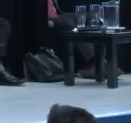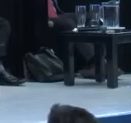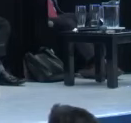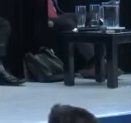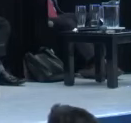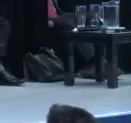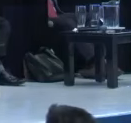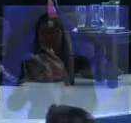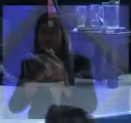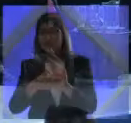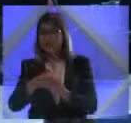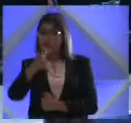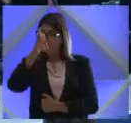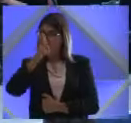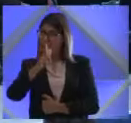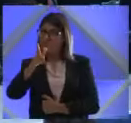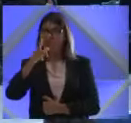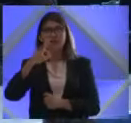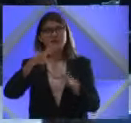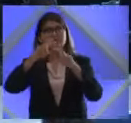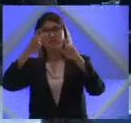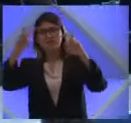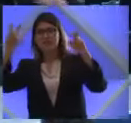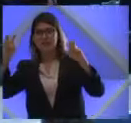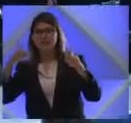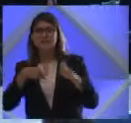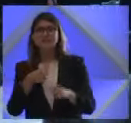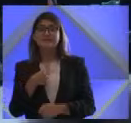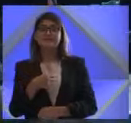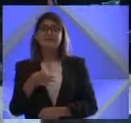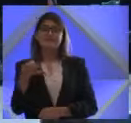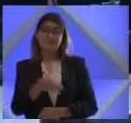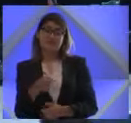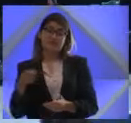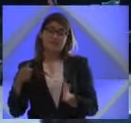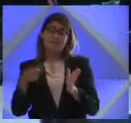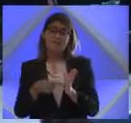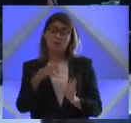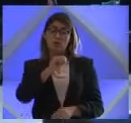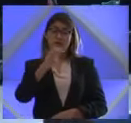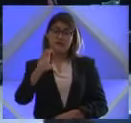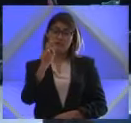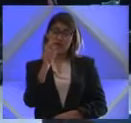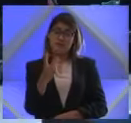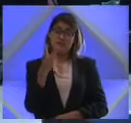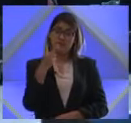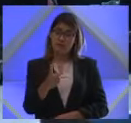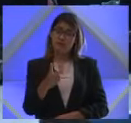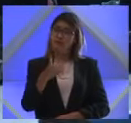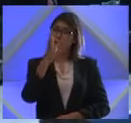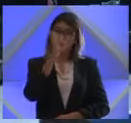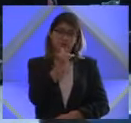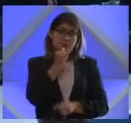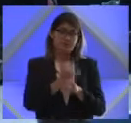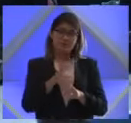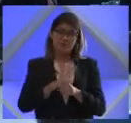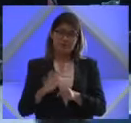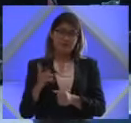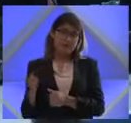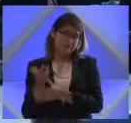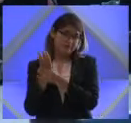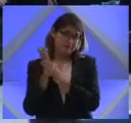le podré decir que según mis datos eso técnicamente no es posible desde 1972 y ya lo dijo un especialista